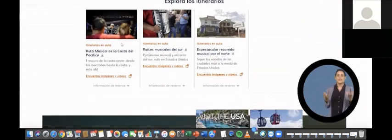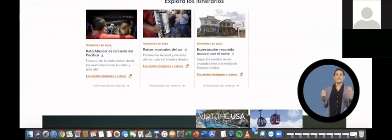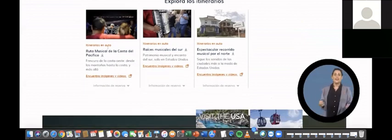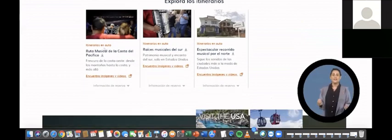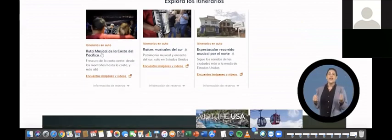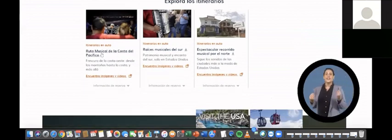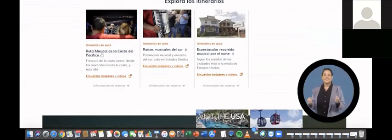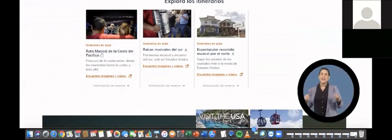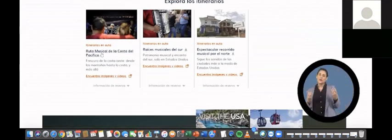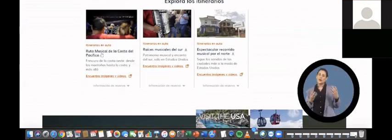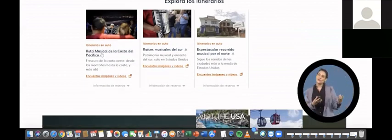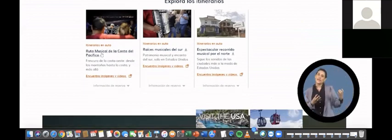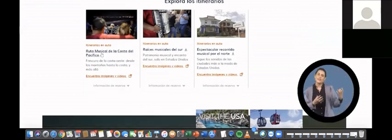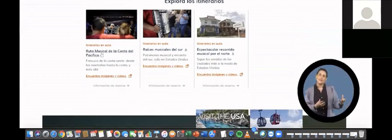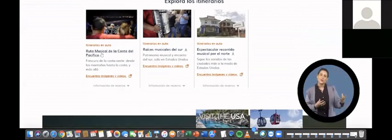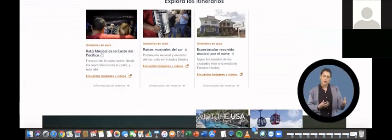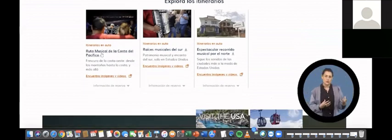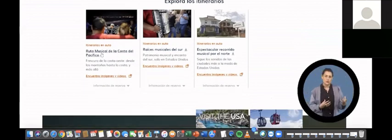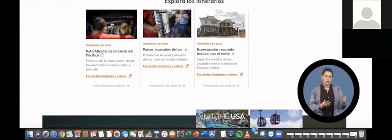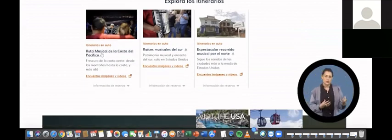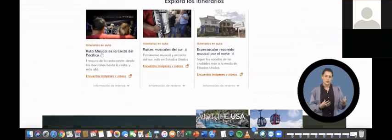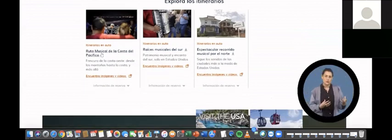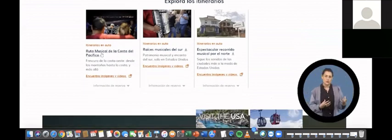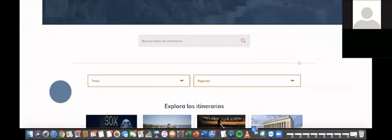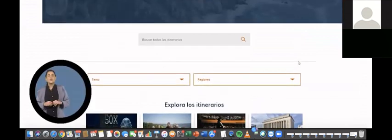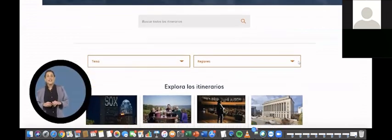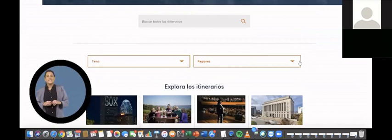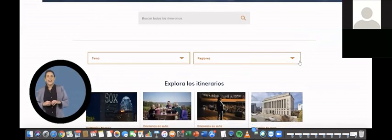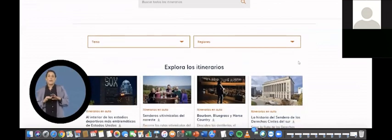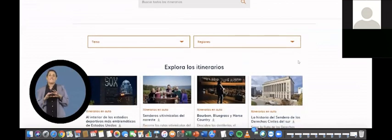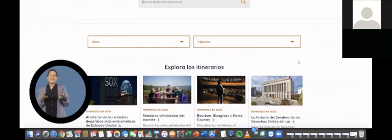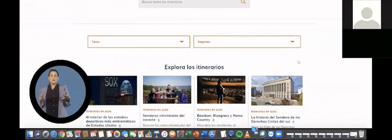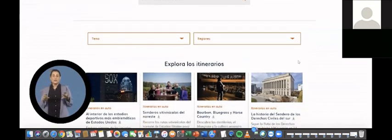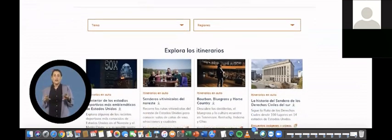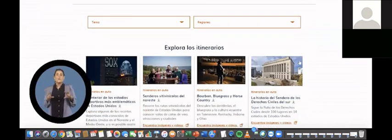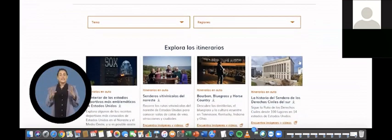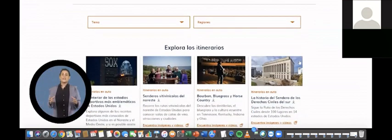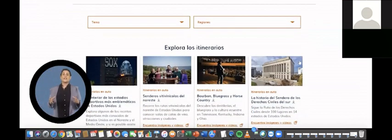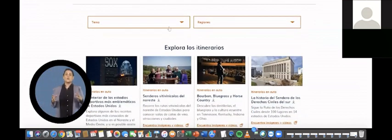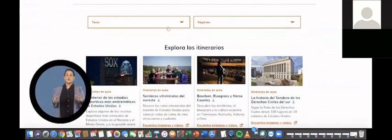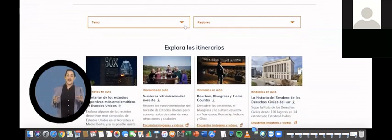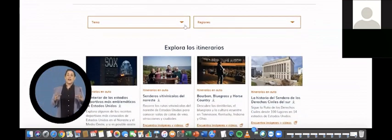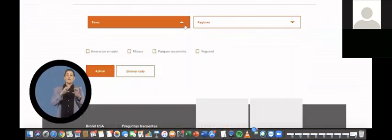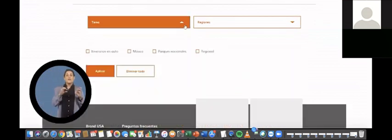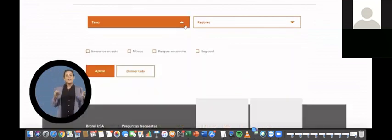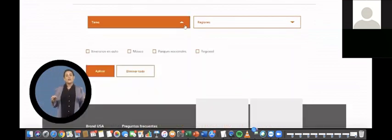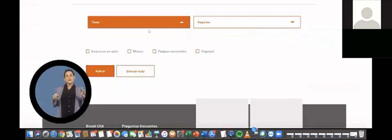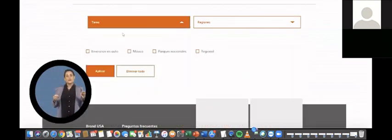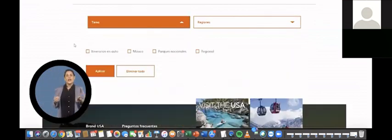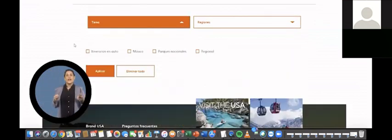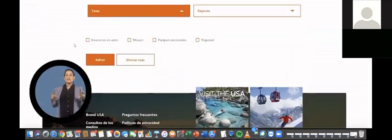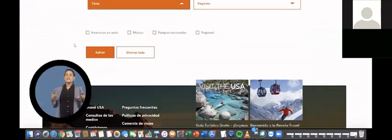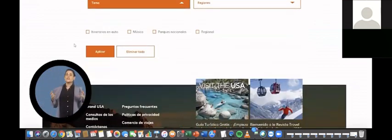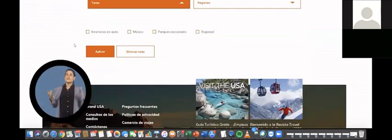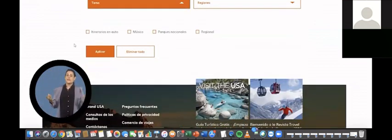de itinerarios que tenga que ver con la música en Estados Unidos. Para buscar el itinerario perfecto, puedes hacer tu búsqueda por filtros. Entonces